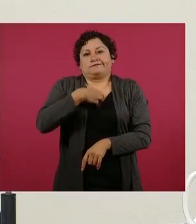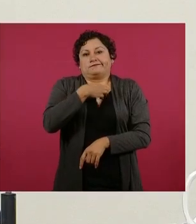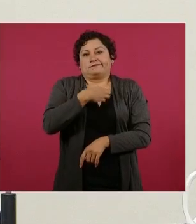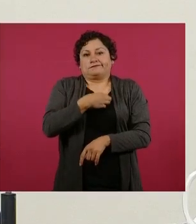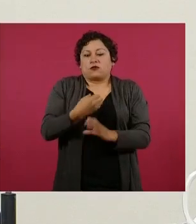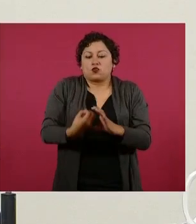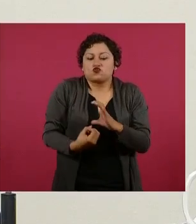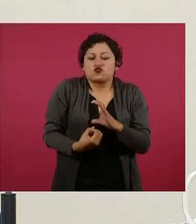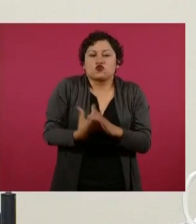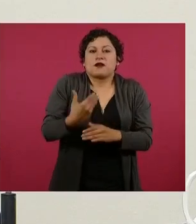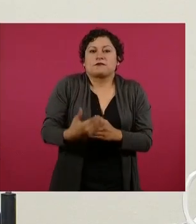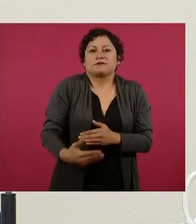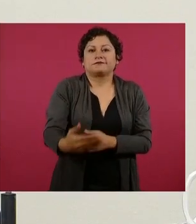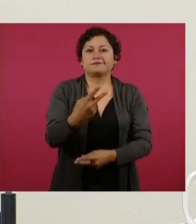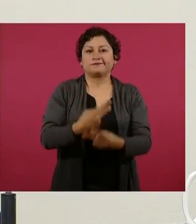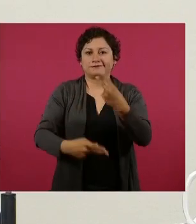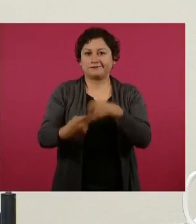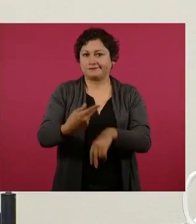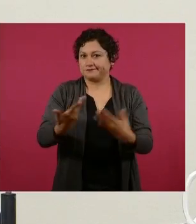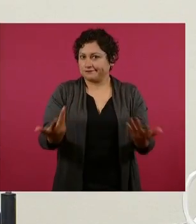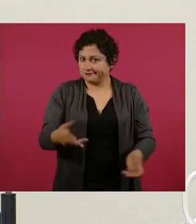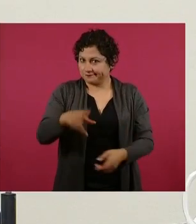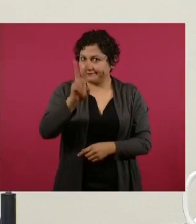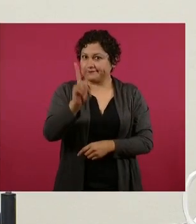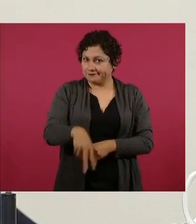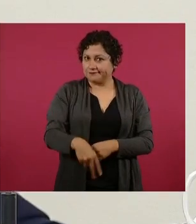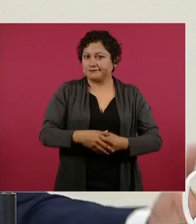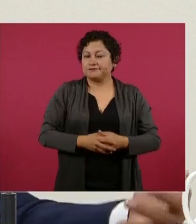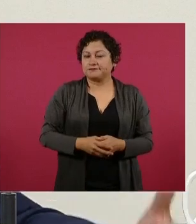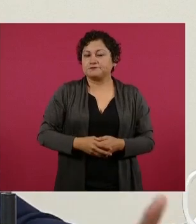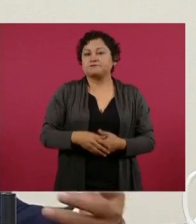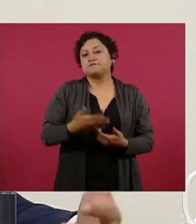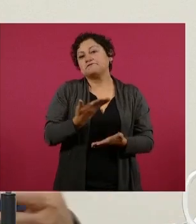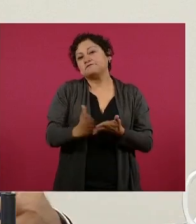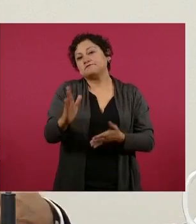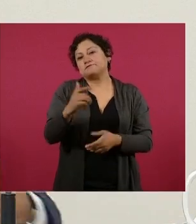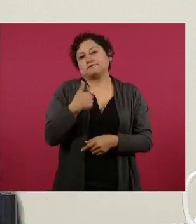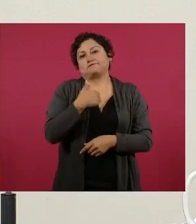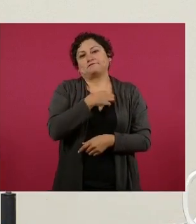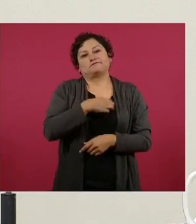Además, celebro que están surgiendo